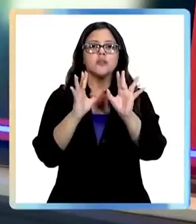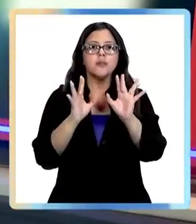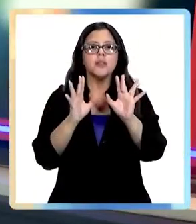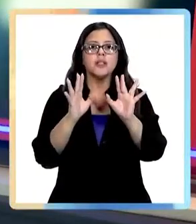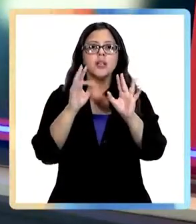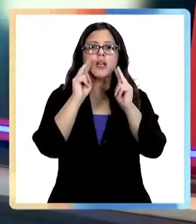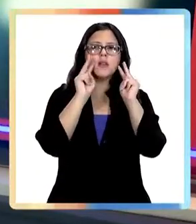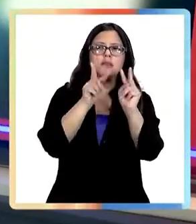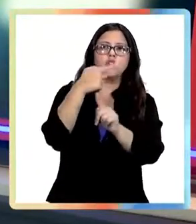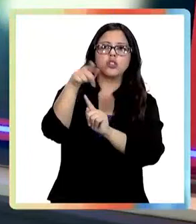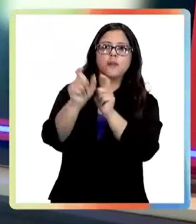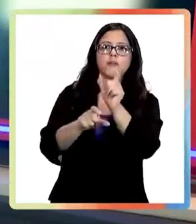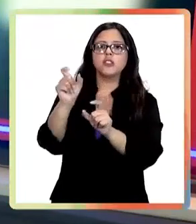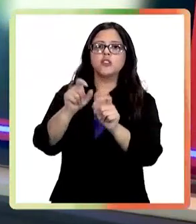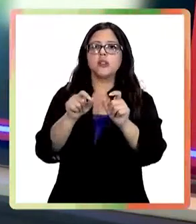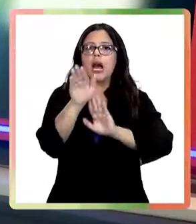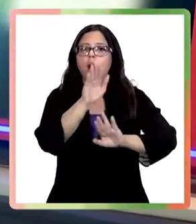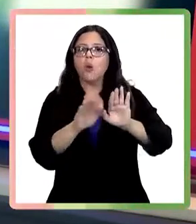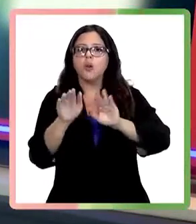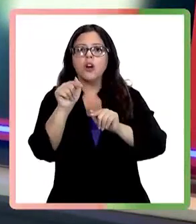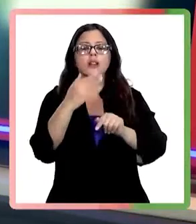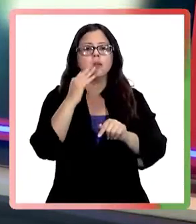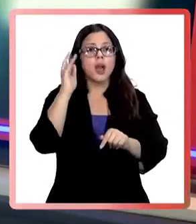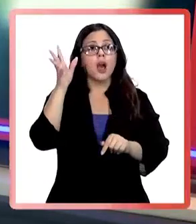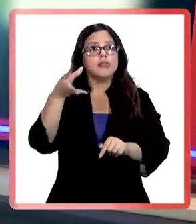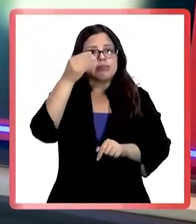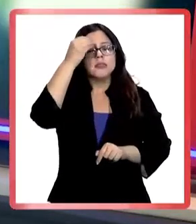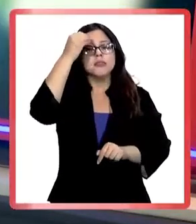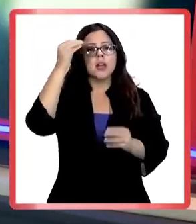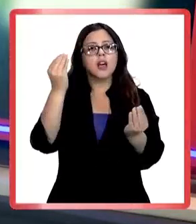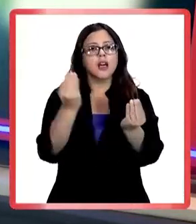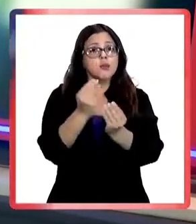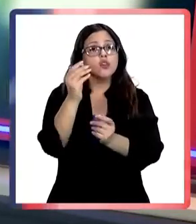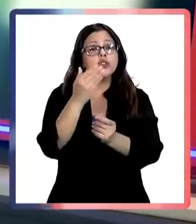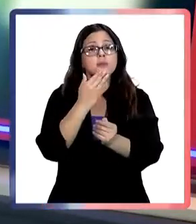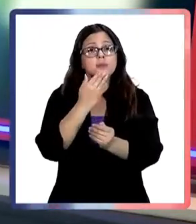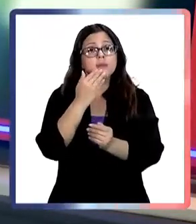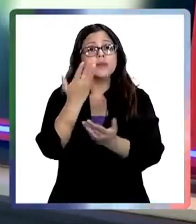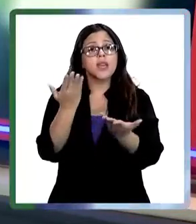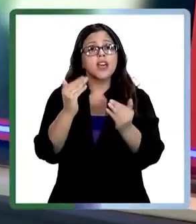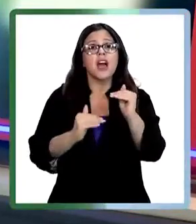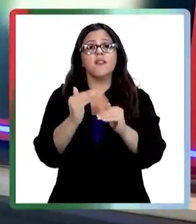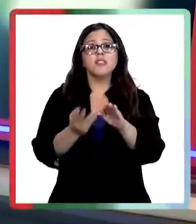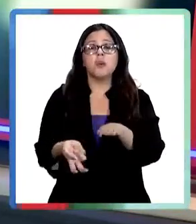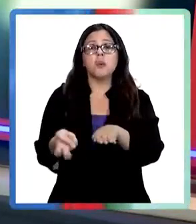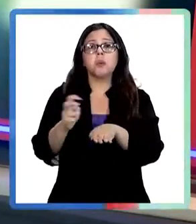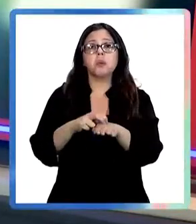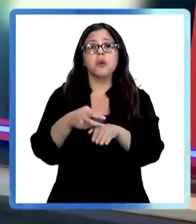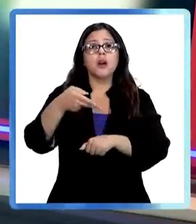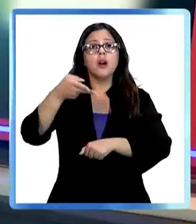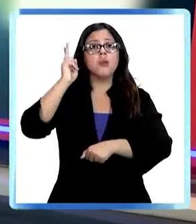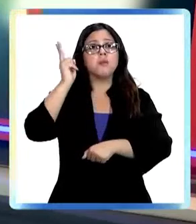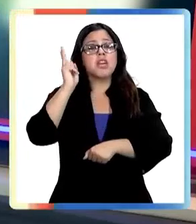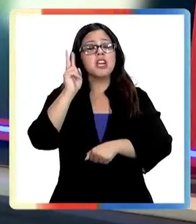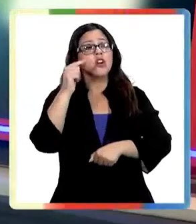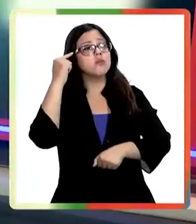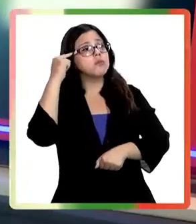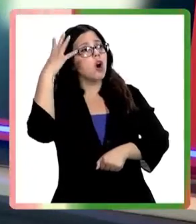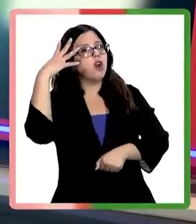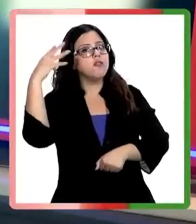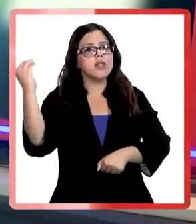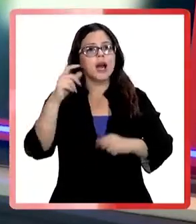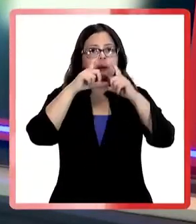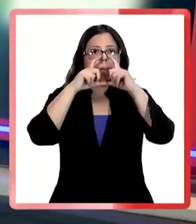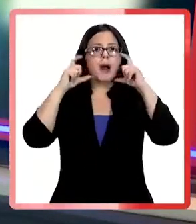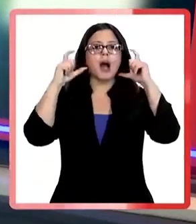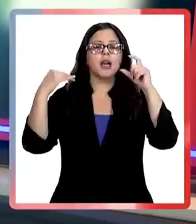a otras personas tomando ciertos resguardos también nos recuerda, porque a muchos también nos pasa que a veces nos subimos al transporte público y notamos que olvidamos la mascarilla